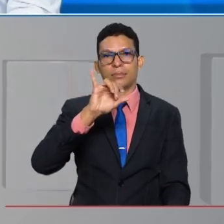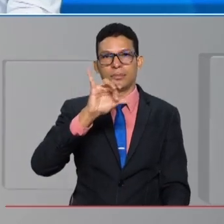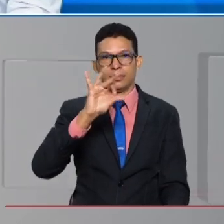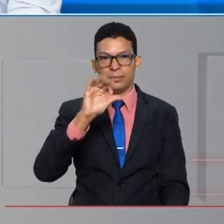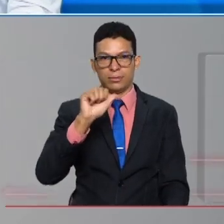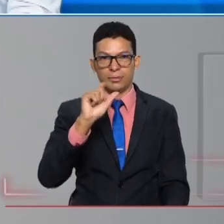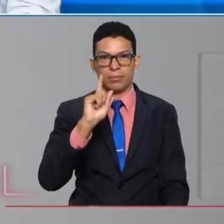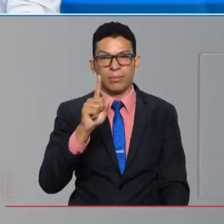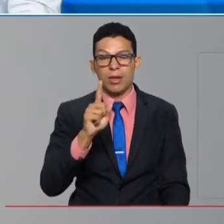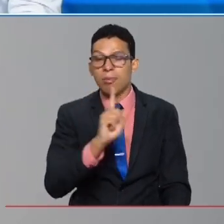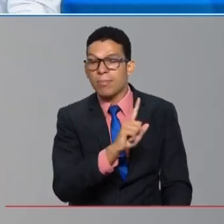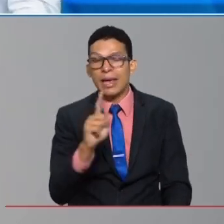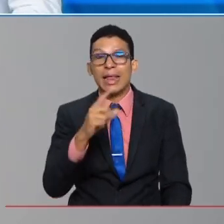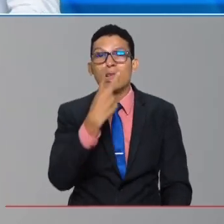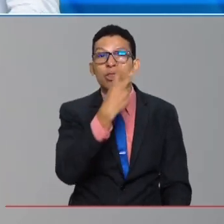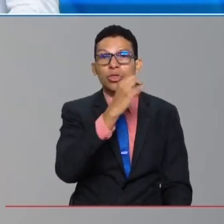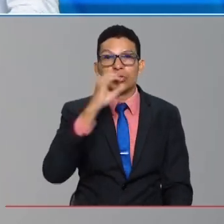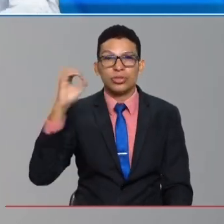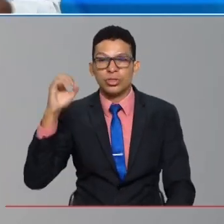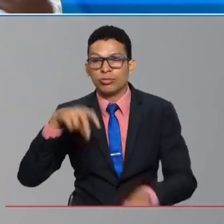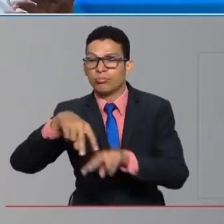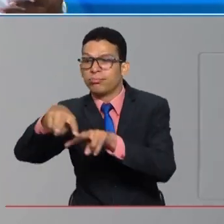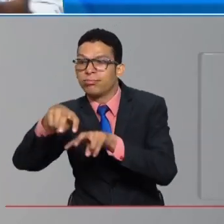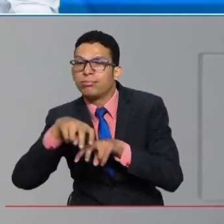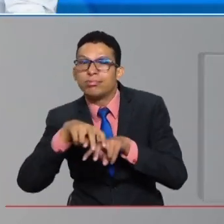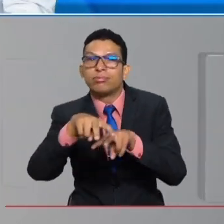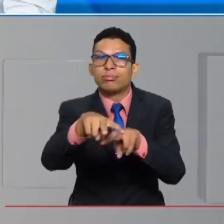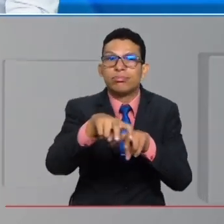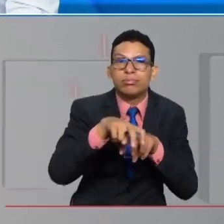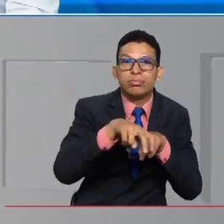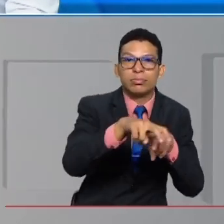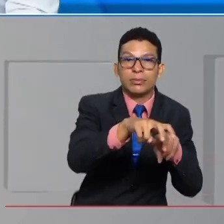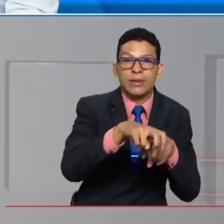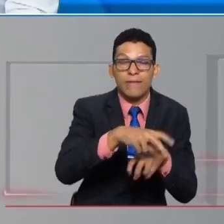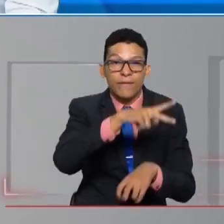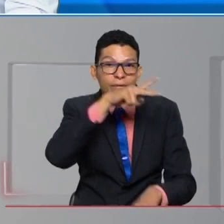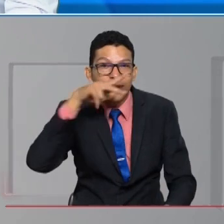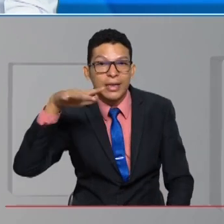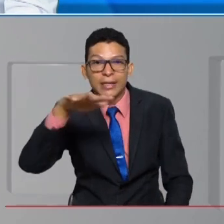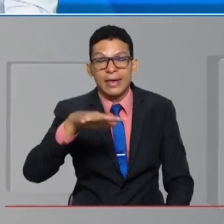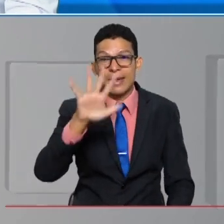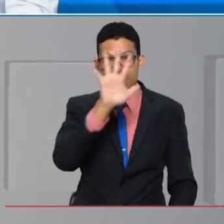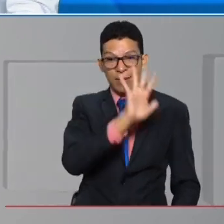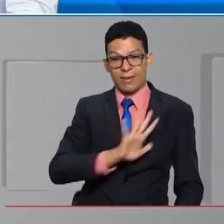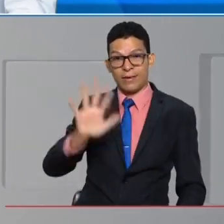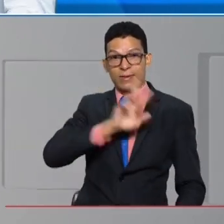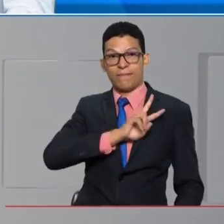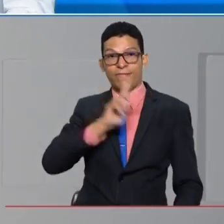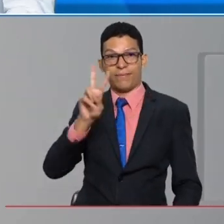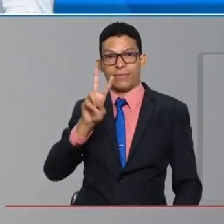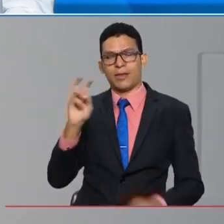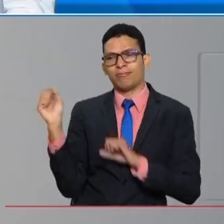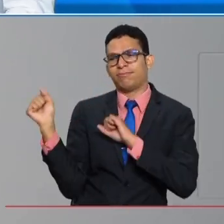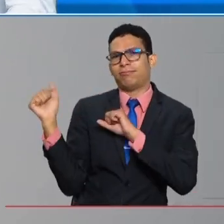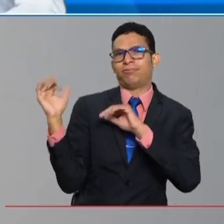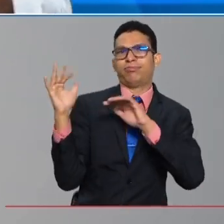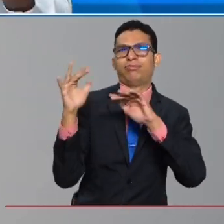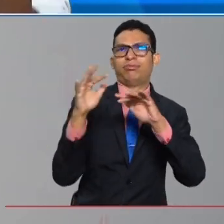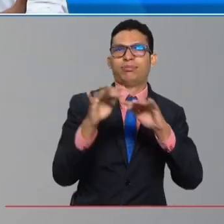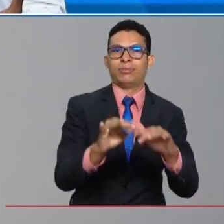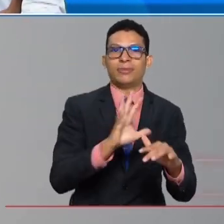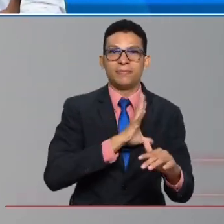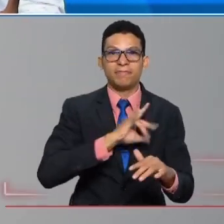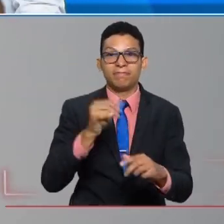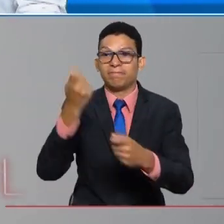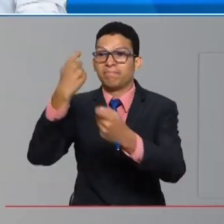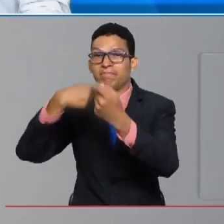más de 200 productores agropecuarios provenientes de diferentes puntos del departamento del Valle del Cauca llegan a Cali para